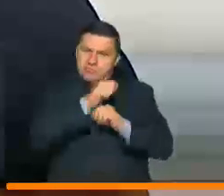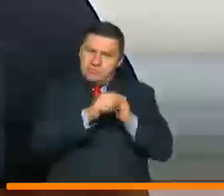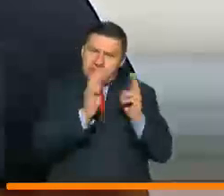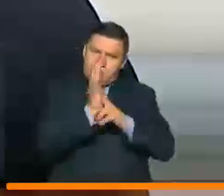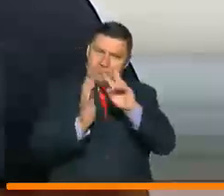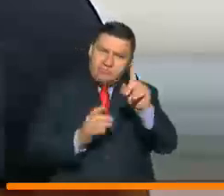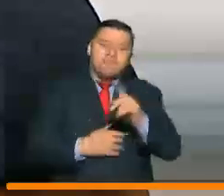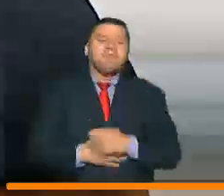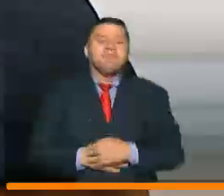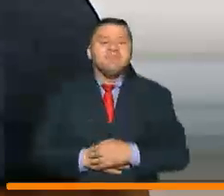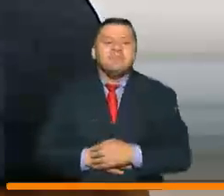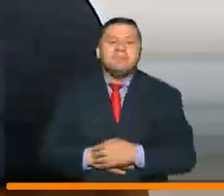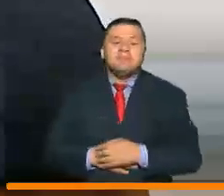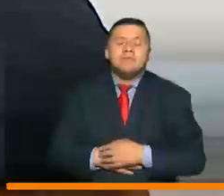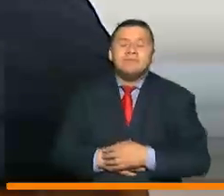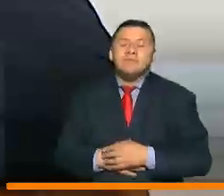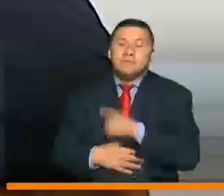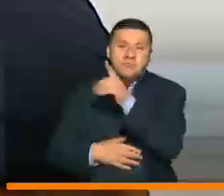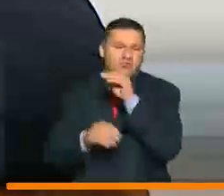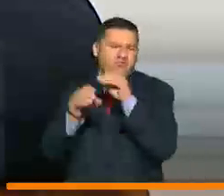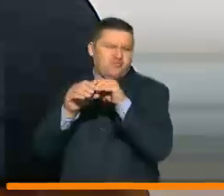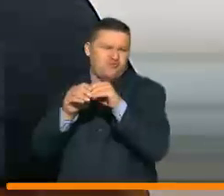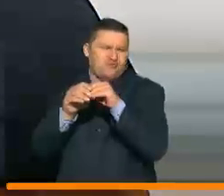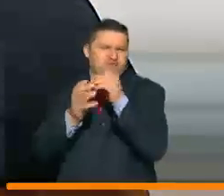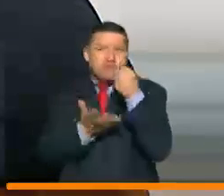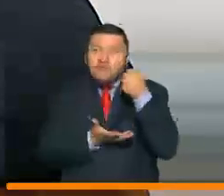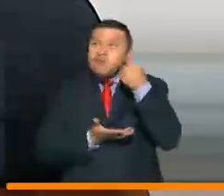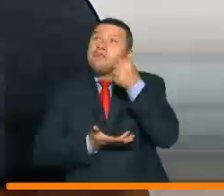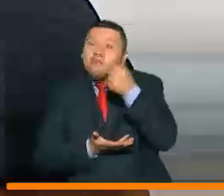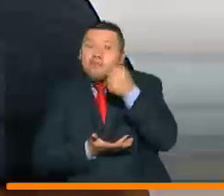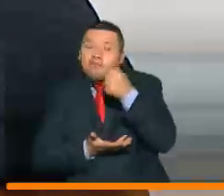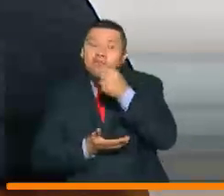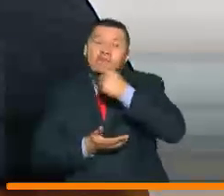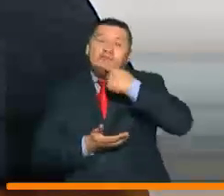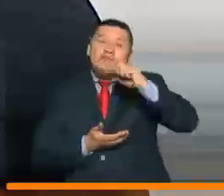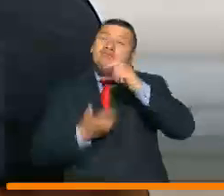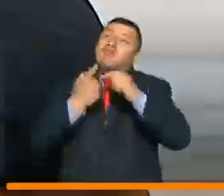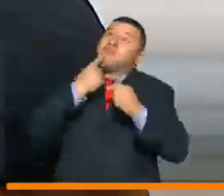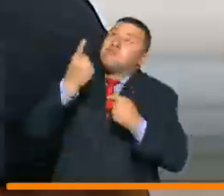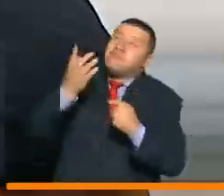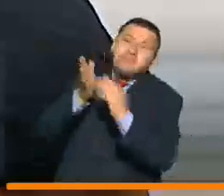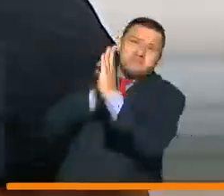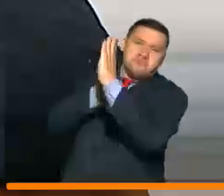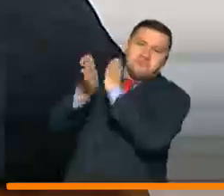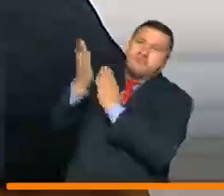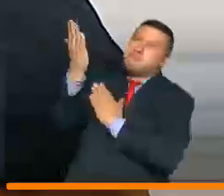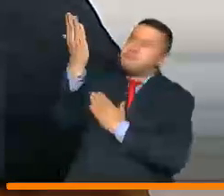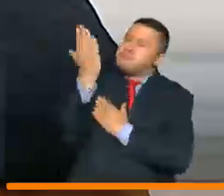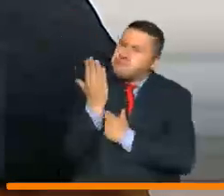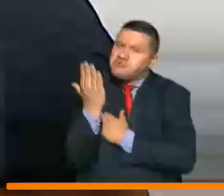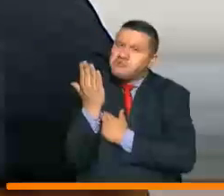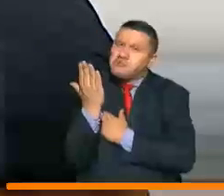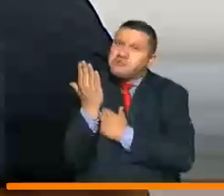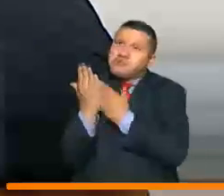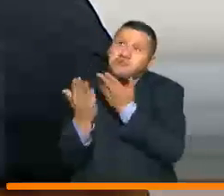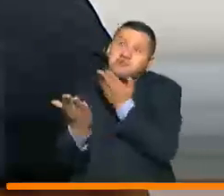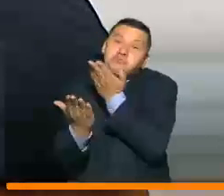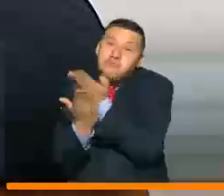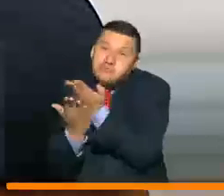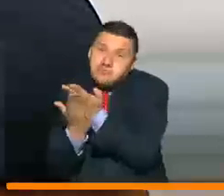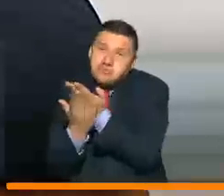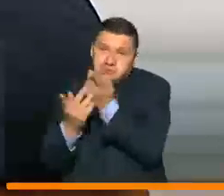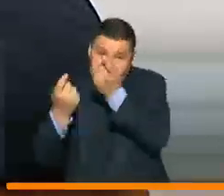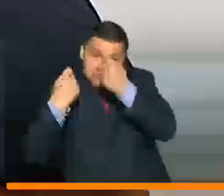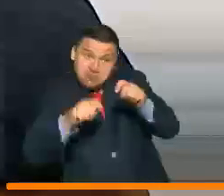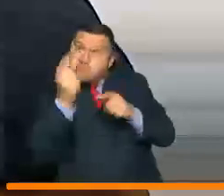2021 y el Fondo de Inversión Directa de Rusia nos informó que haría la propuesta de